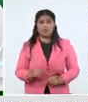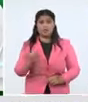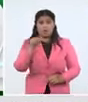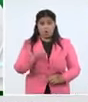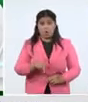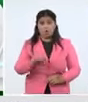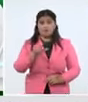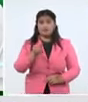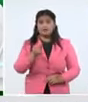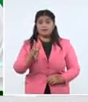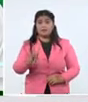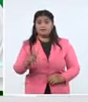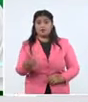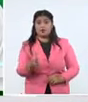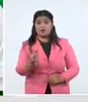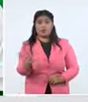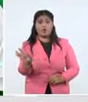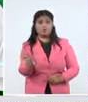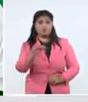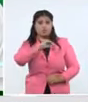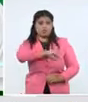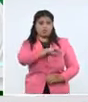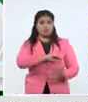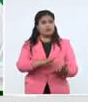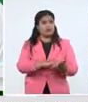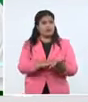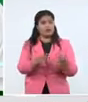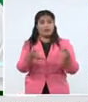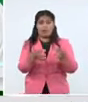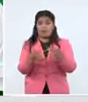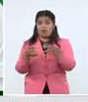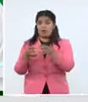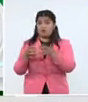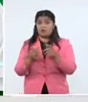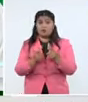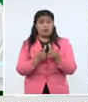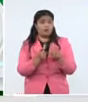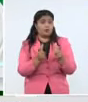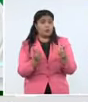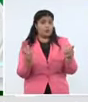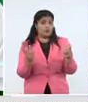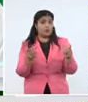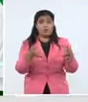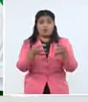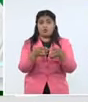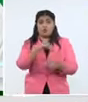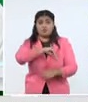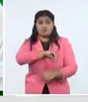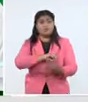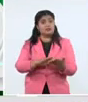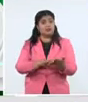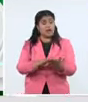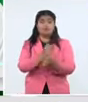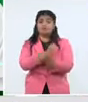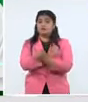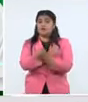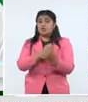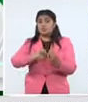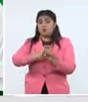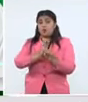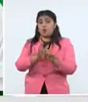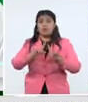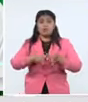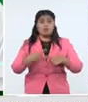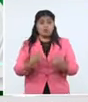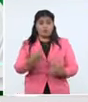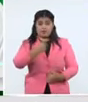venía incrementando, lo cual hace todavía más riesgosa esta enfermedad, ya que con el que estamos compartiendo al